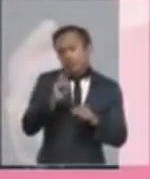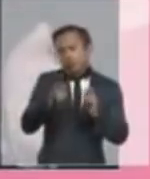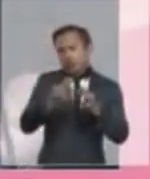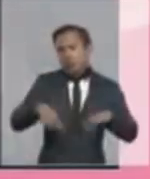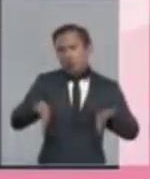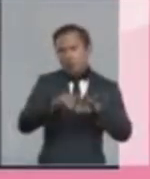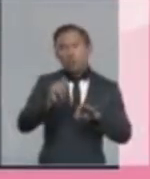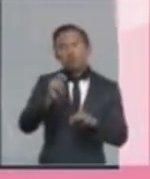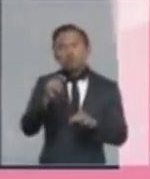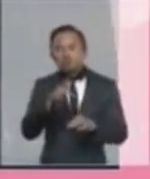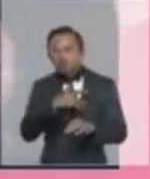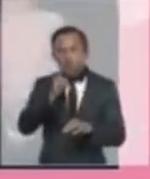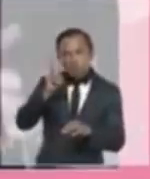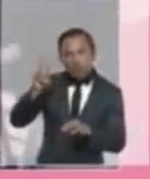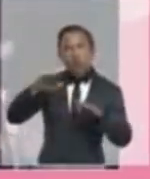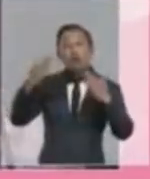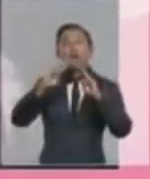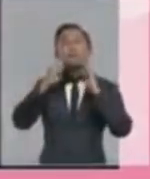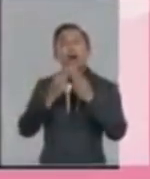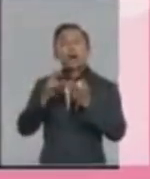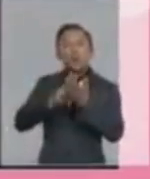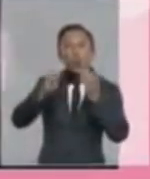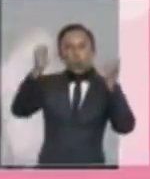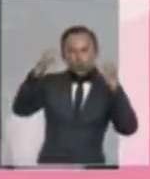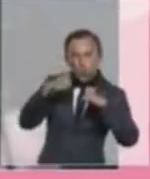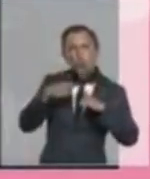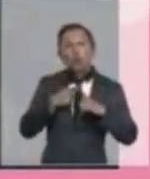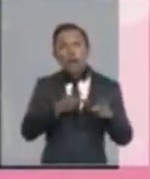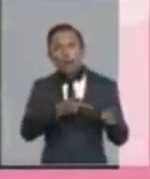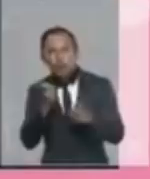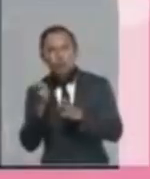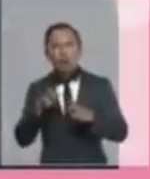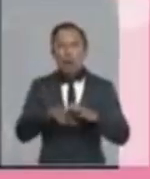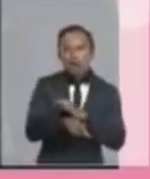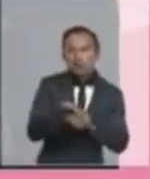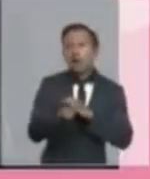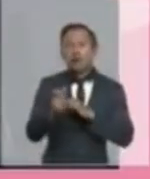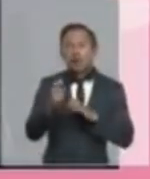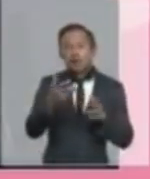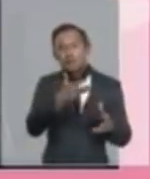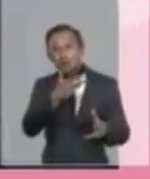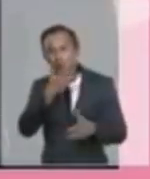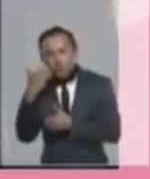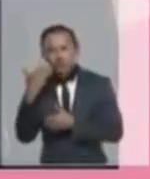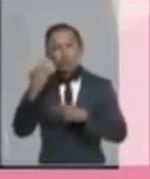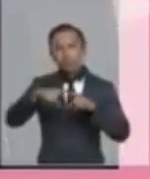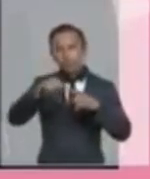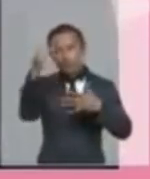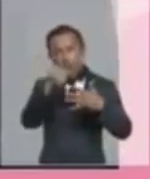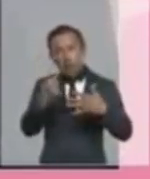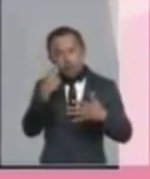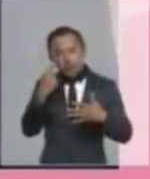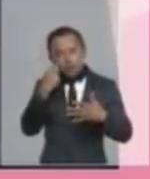hay drogas, hay trata de personas, hay huachicoleo, hay robo, hay extorsión, hay secuestro. Me parece en consecuencia que